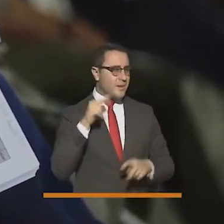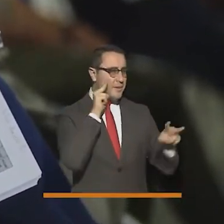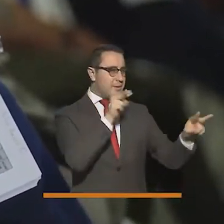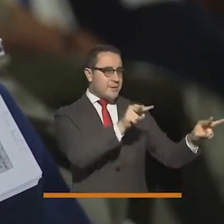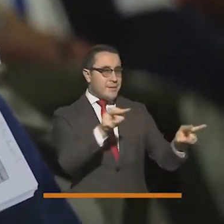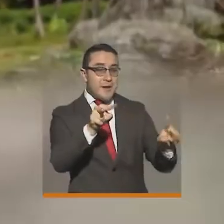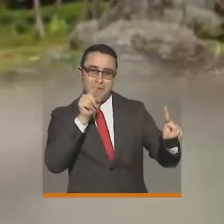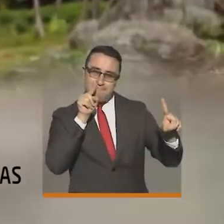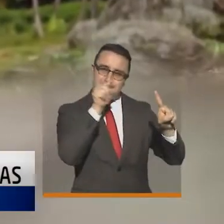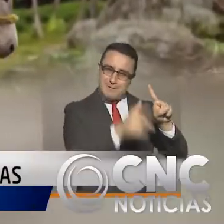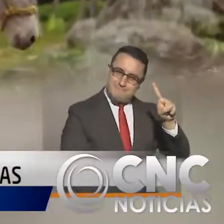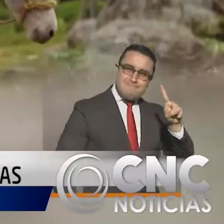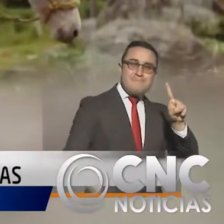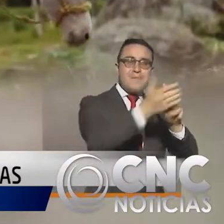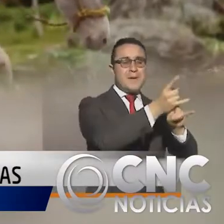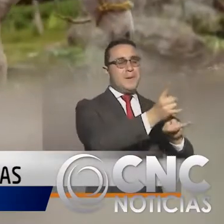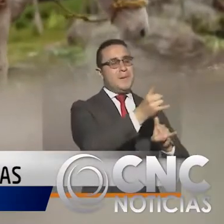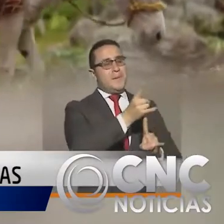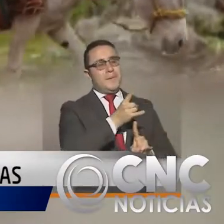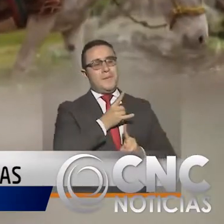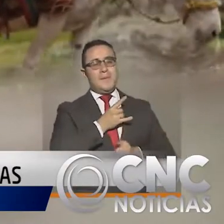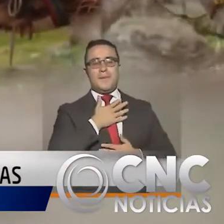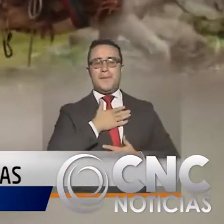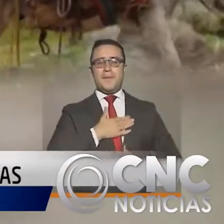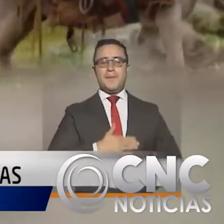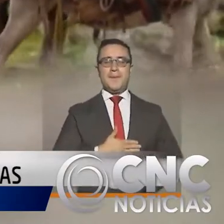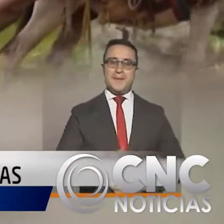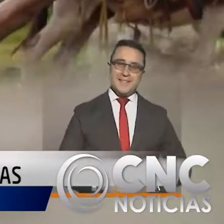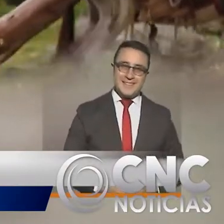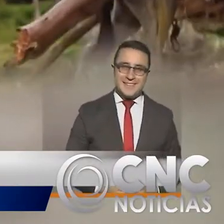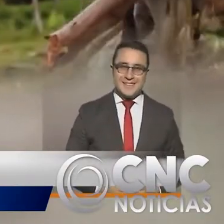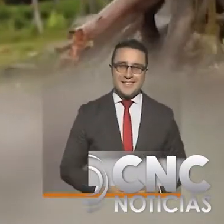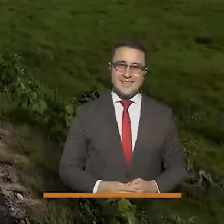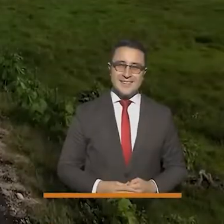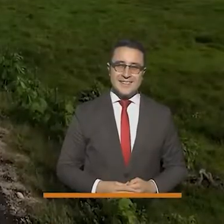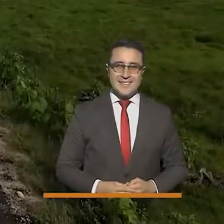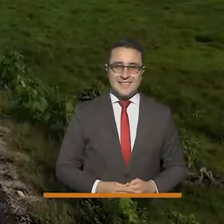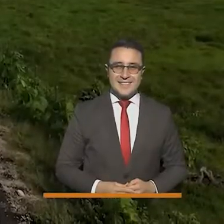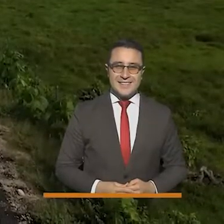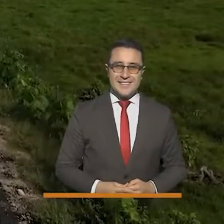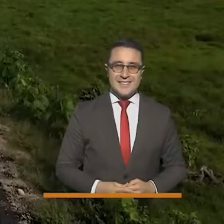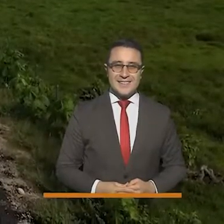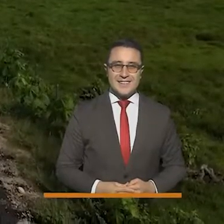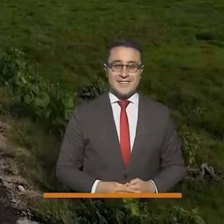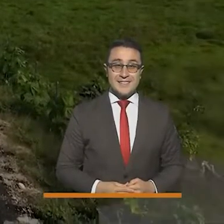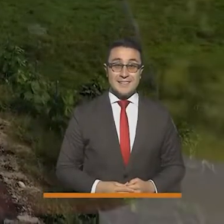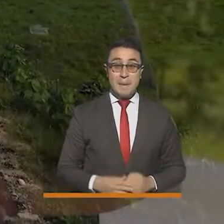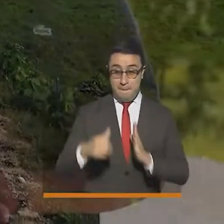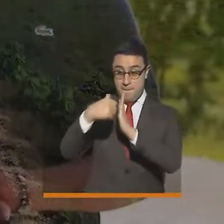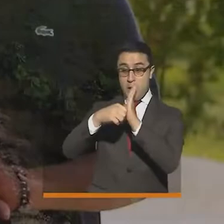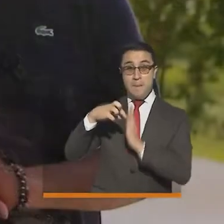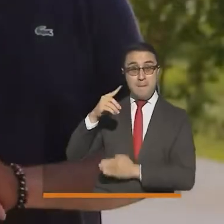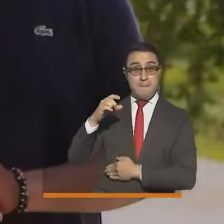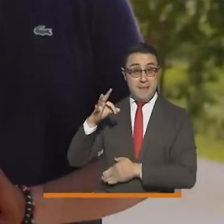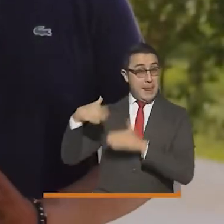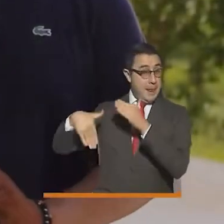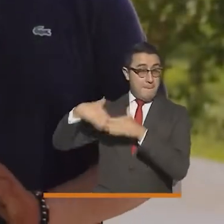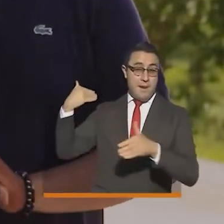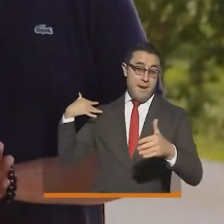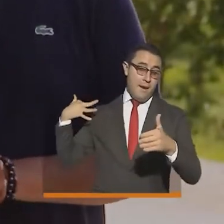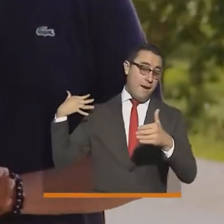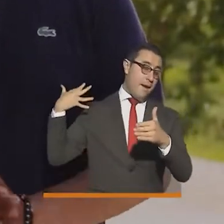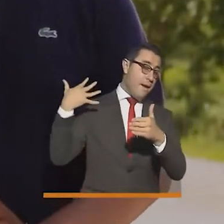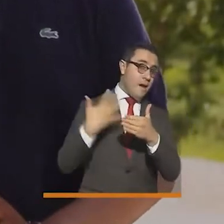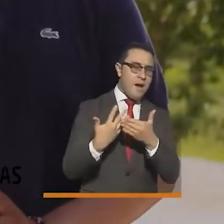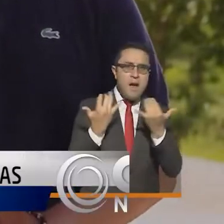irregulares de funcionarios que habrían afectado el correcto uso de los recursos del sistema general de regalías en proyectos por